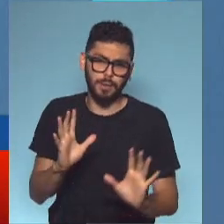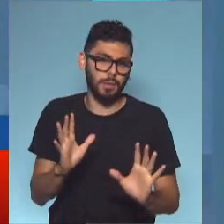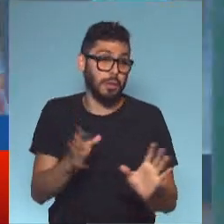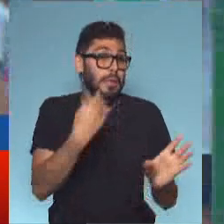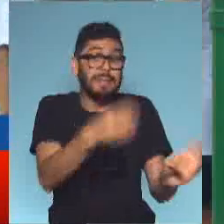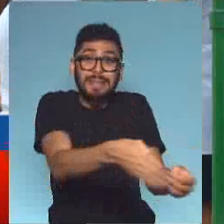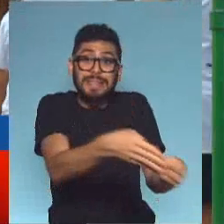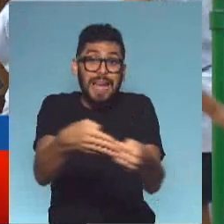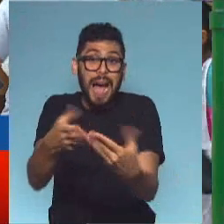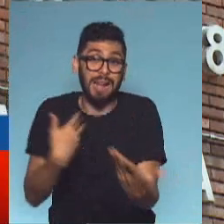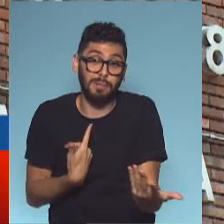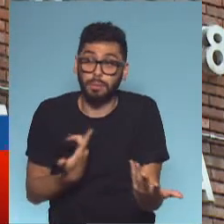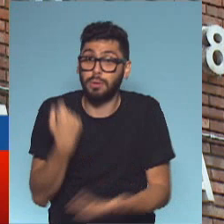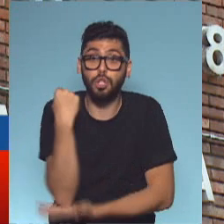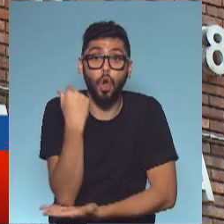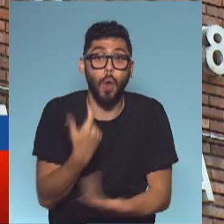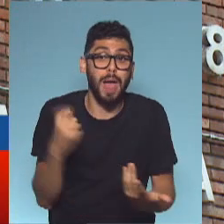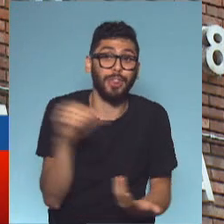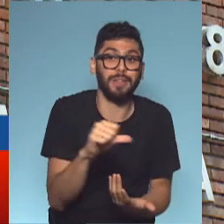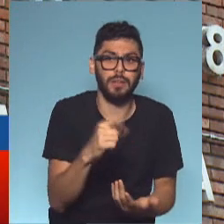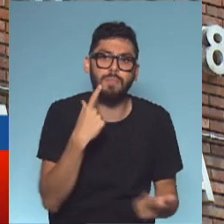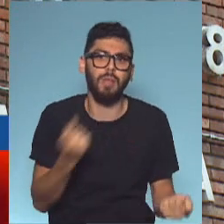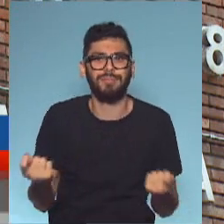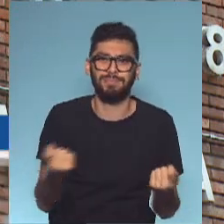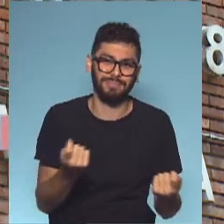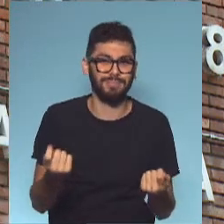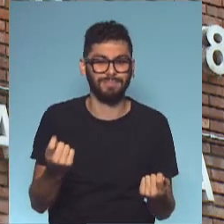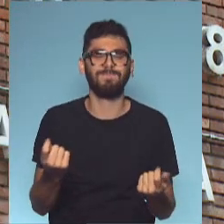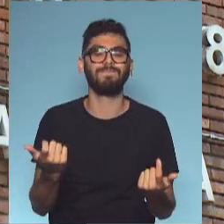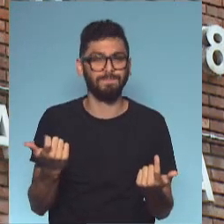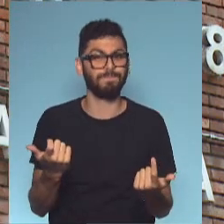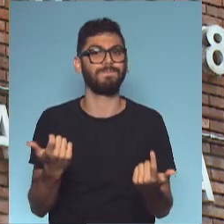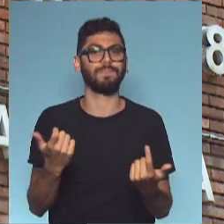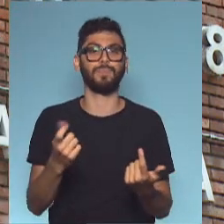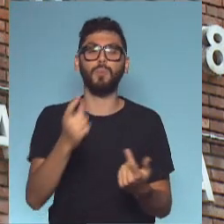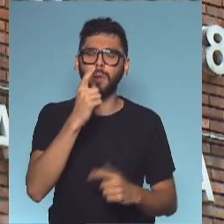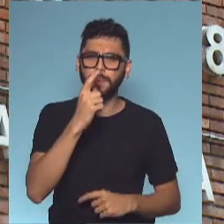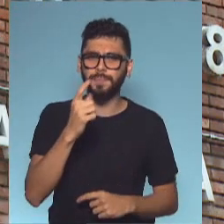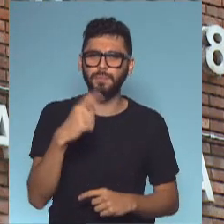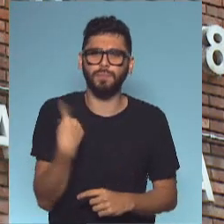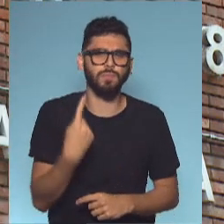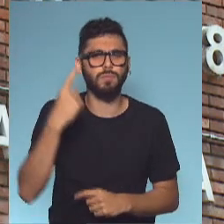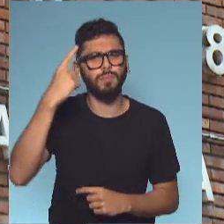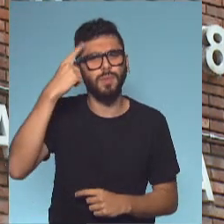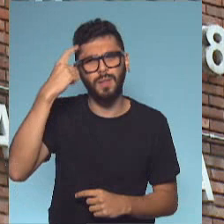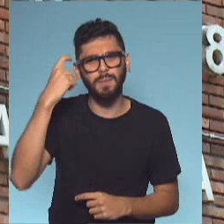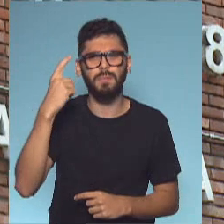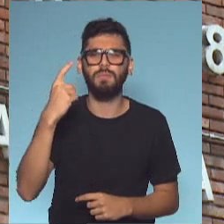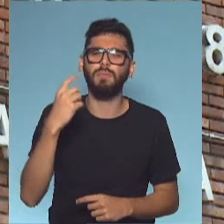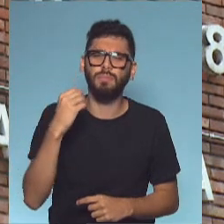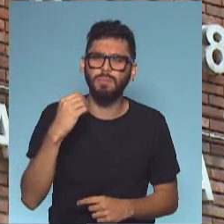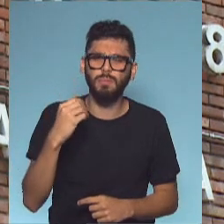esto, se me complica la actividad. Bueno, sí, ese creo, tira y afloja. A ver, creo que una de las pocas cosas que aprendimos es que